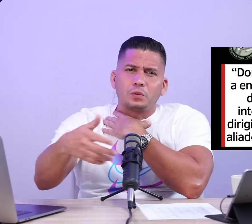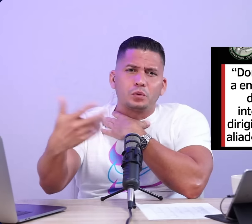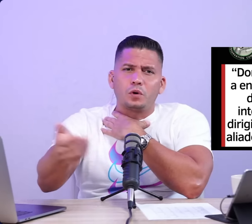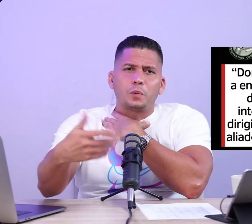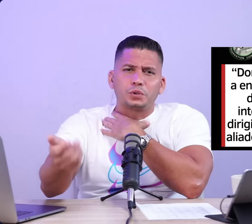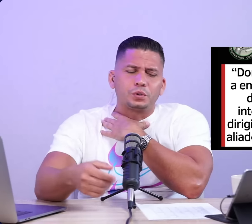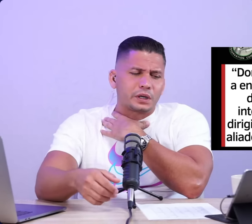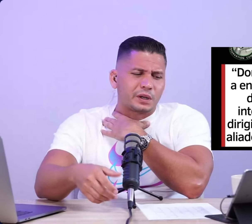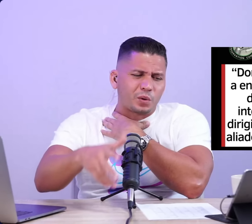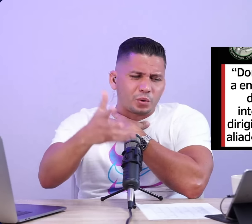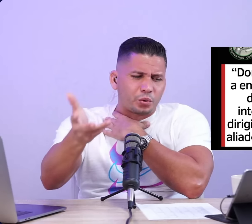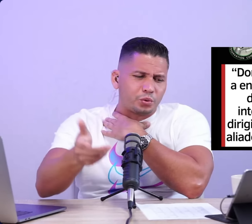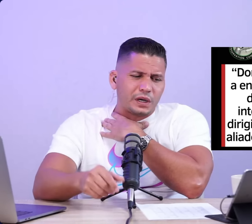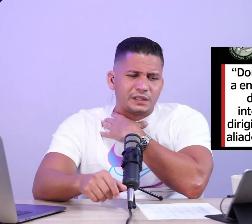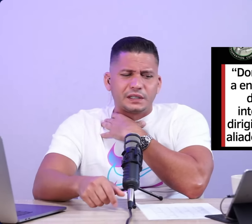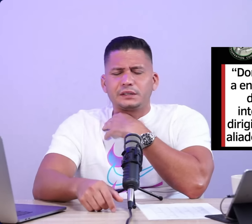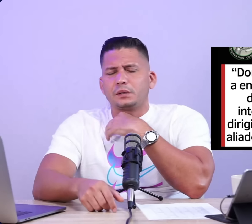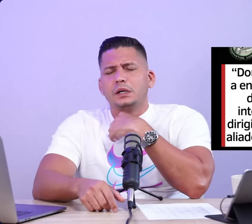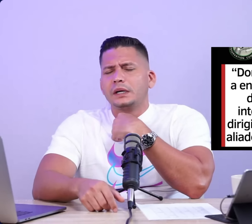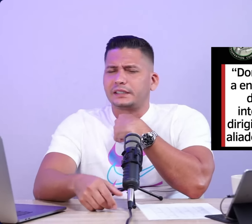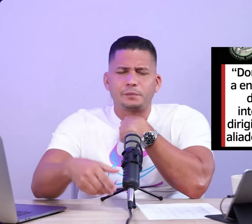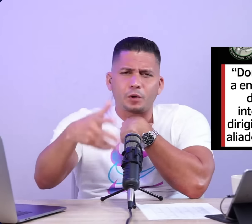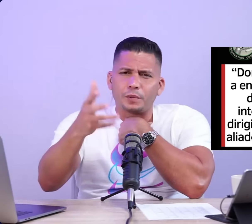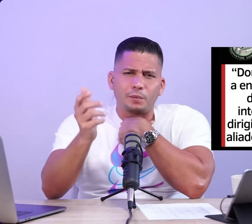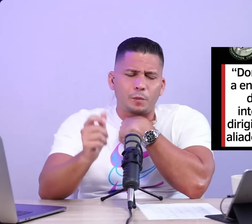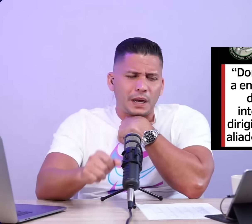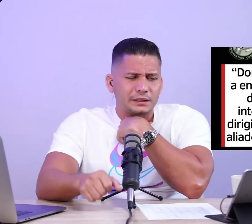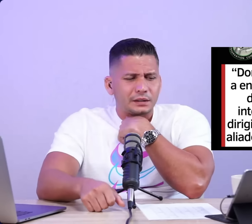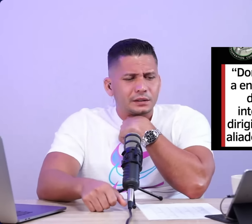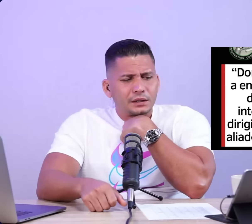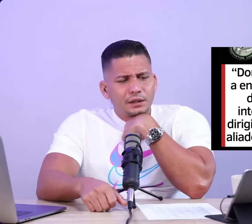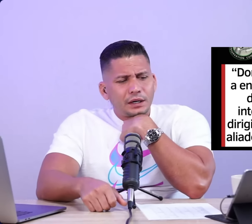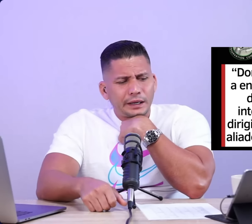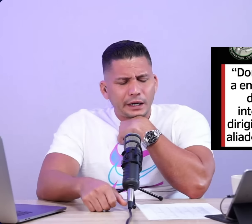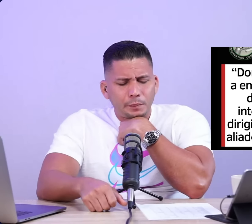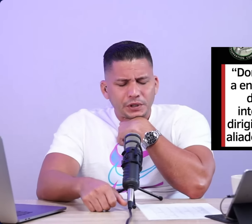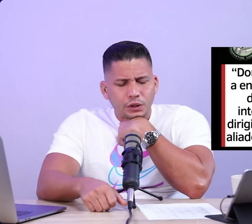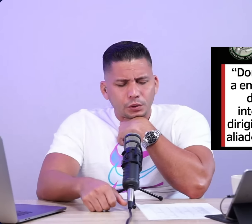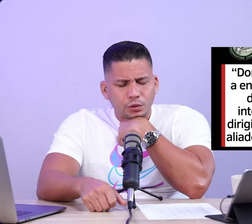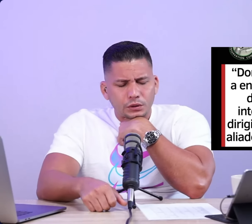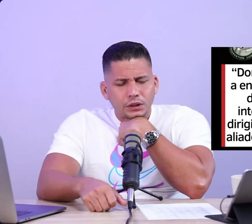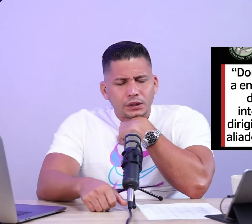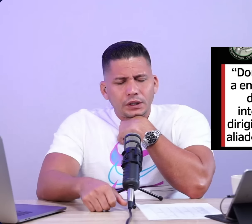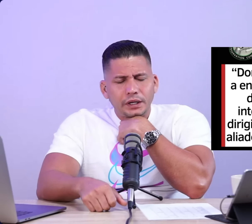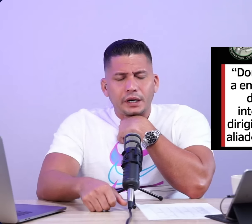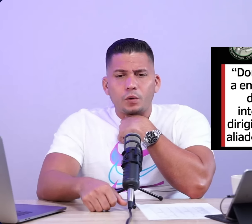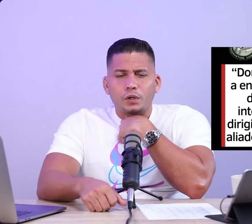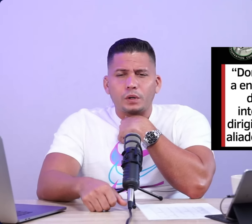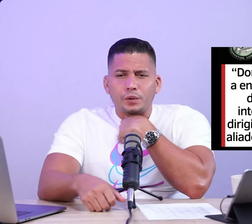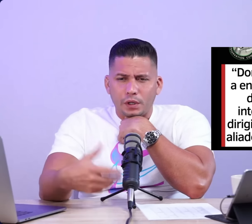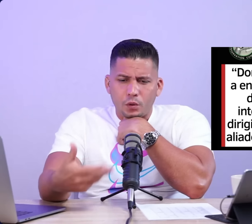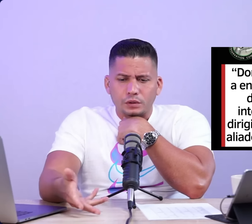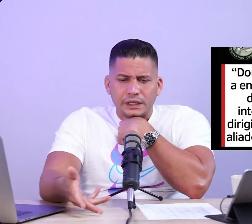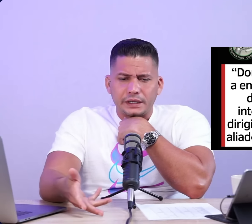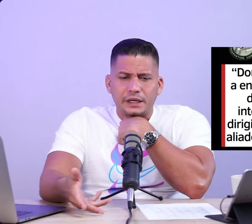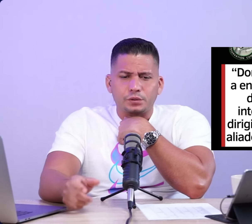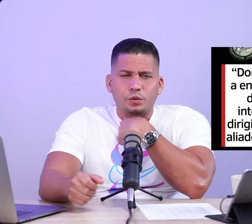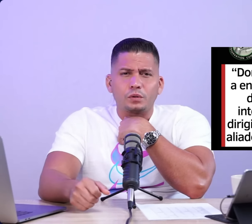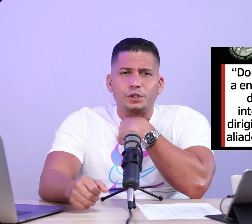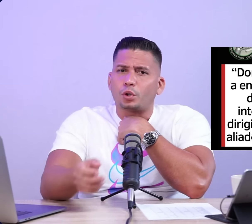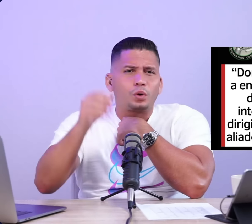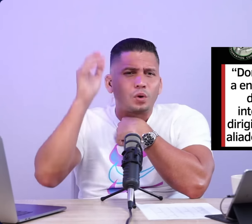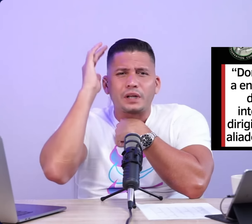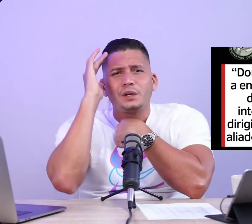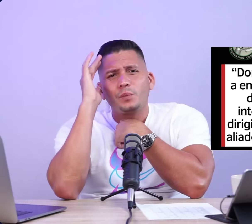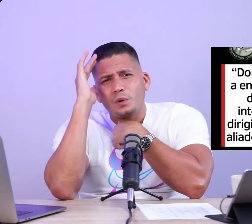con algunos opositores creo con Joan Sánchez que siempre comíamos pasta allá en el piso 14 y recuerdo que yo les conté eso no